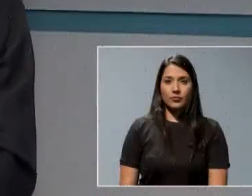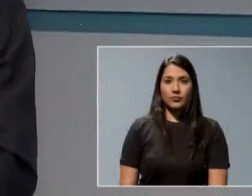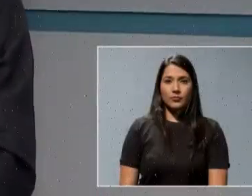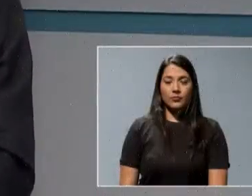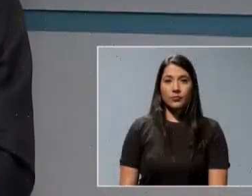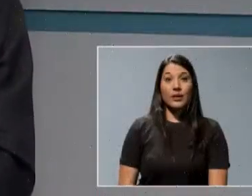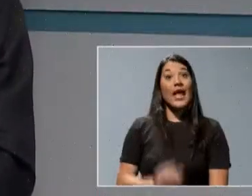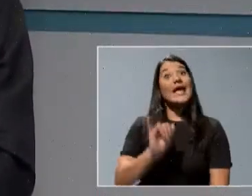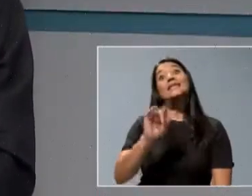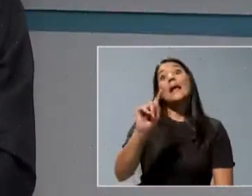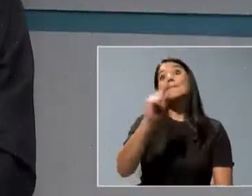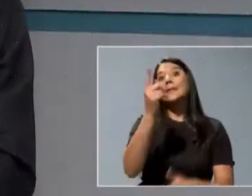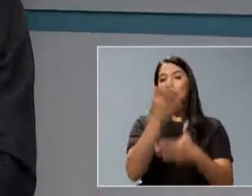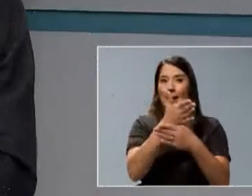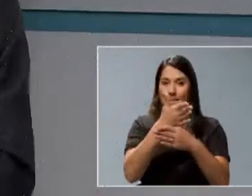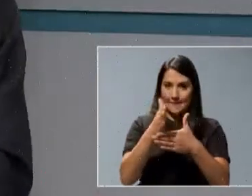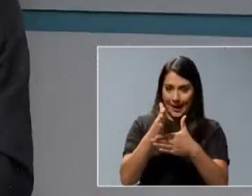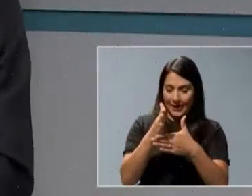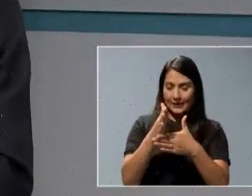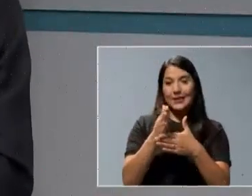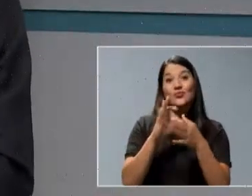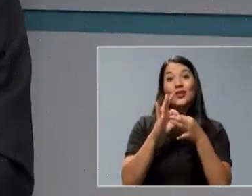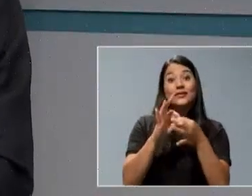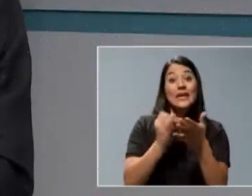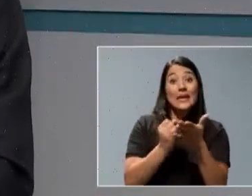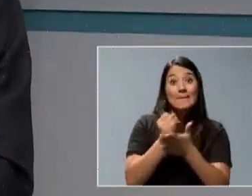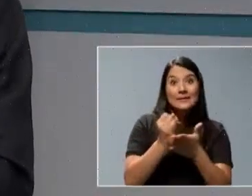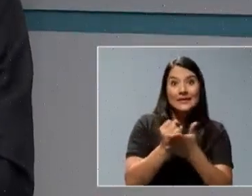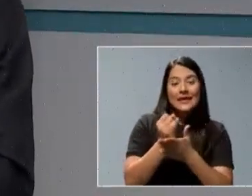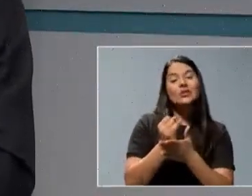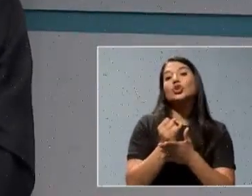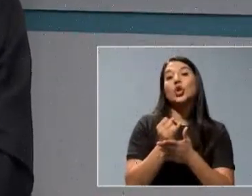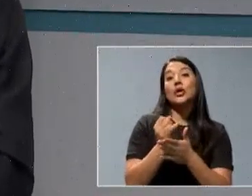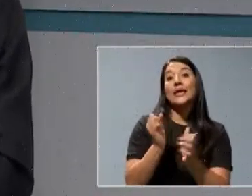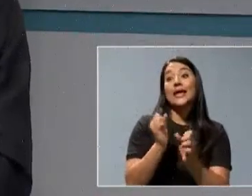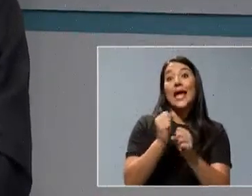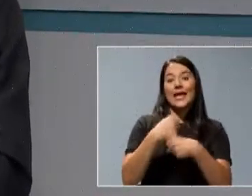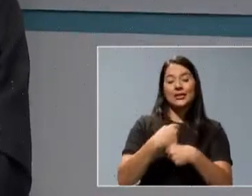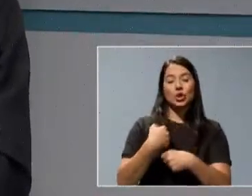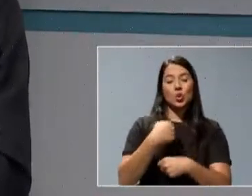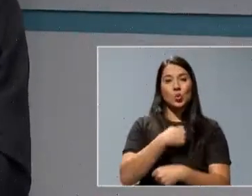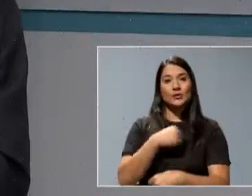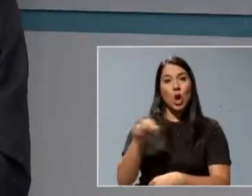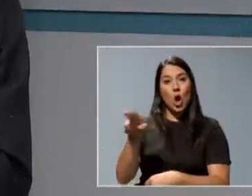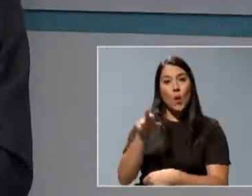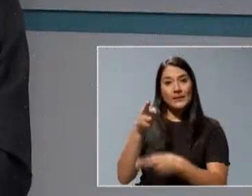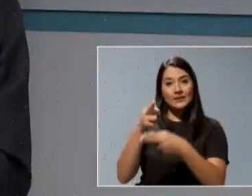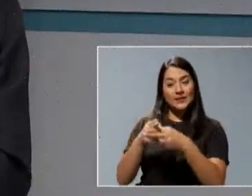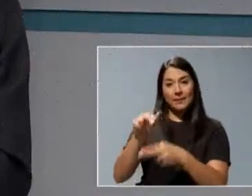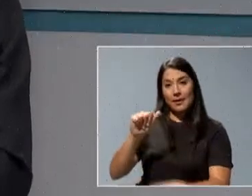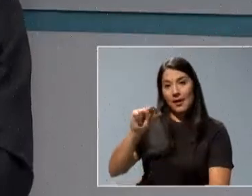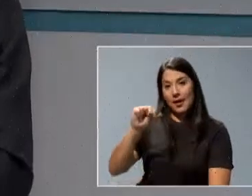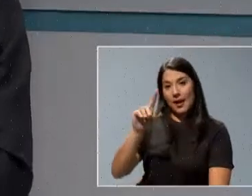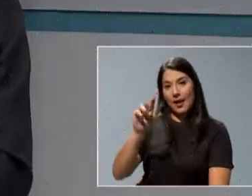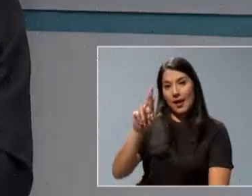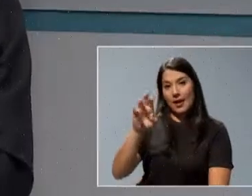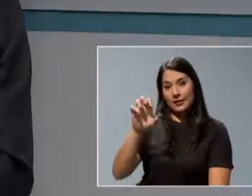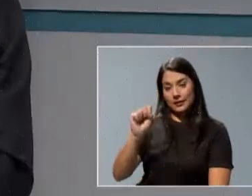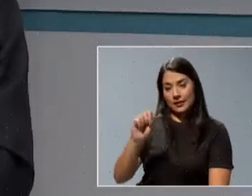Y esta fue la primera entrega del reportaje que preparó nuestro compañero Andrés Ortiz sobre el robo